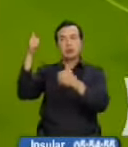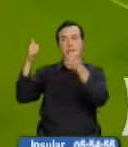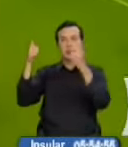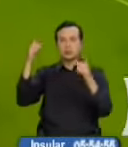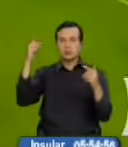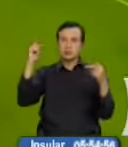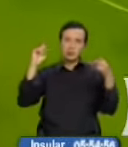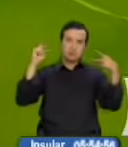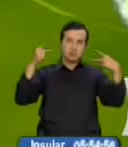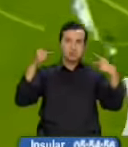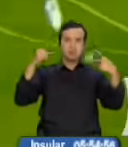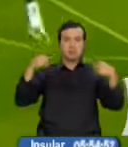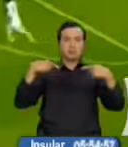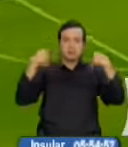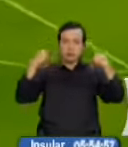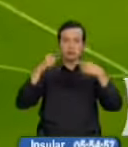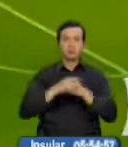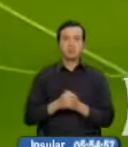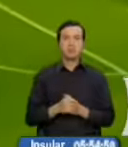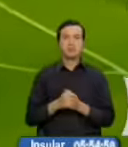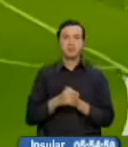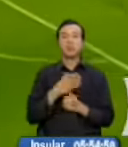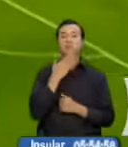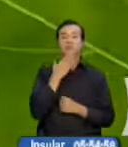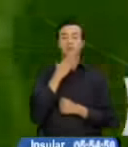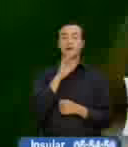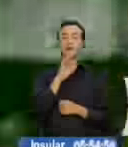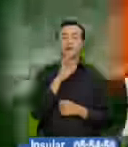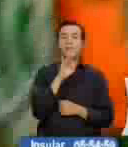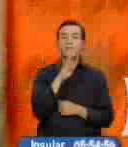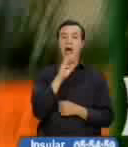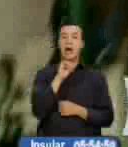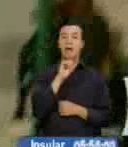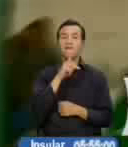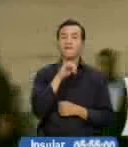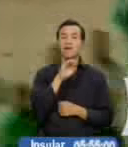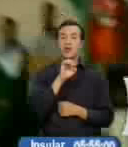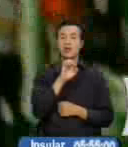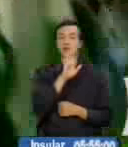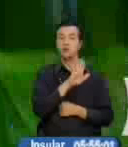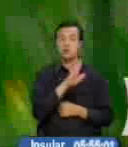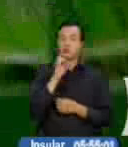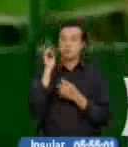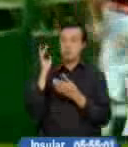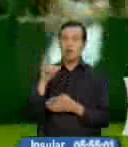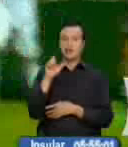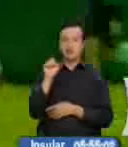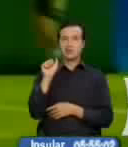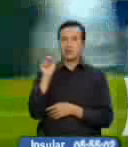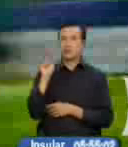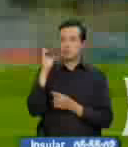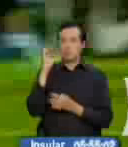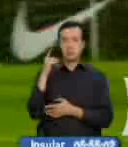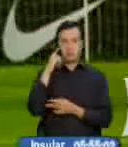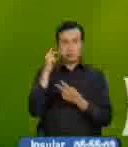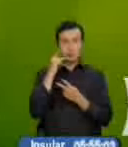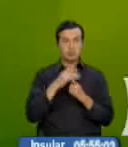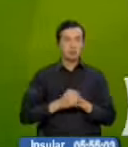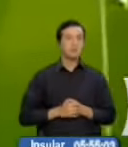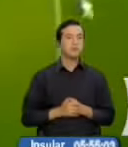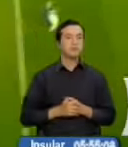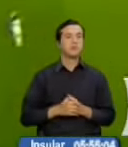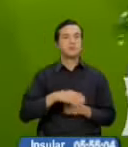1-0. El Banfield le ganó a los Cuervos de Boedo este remate que traía fuego y